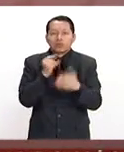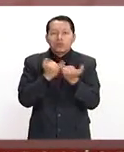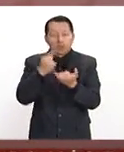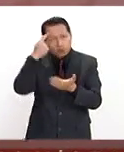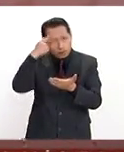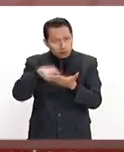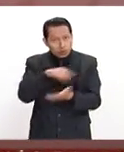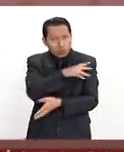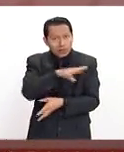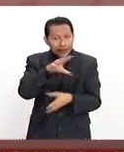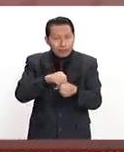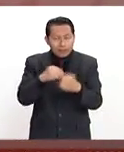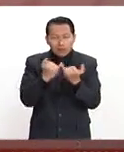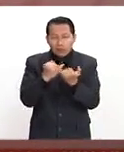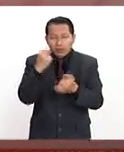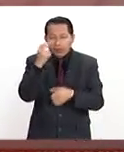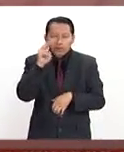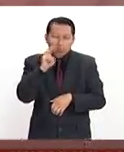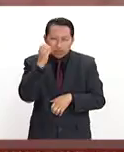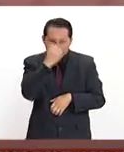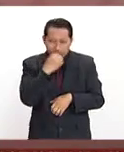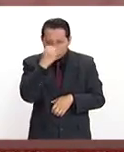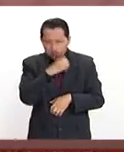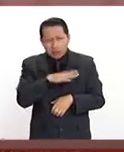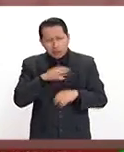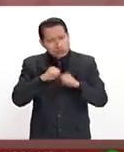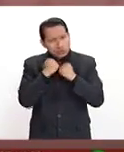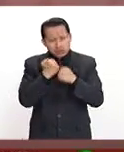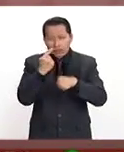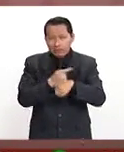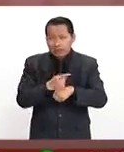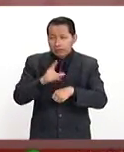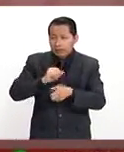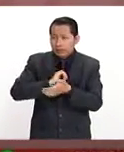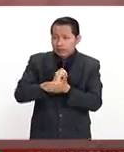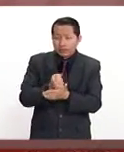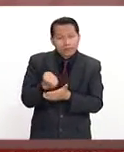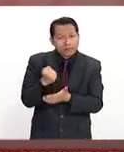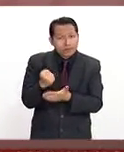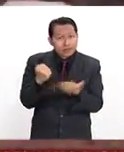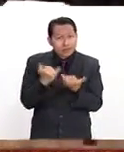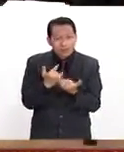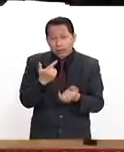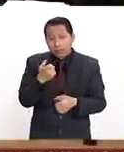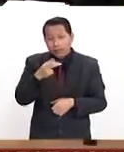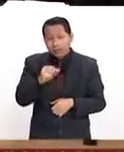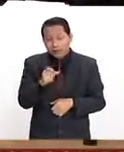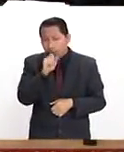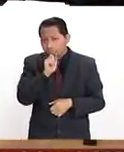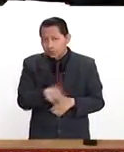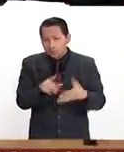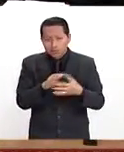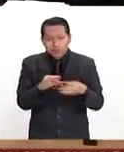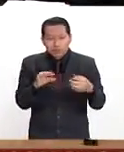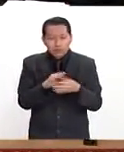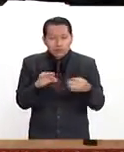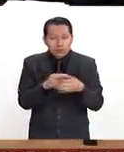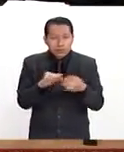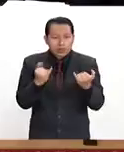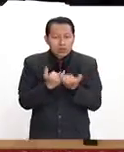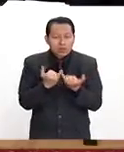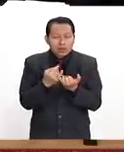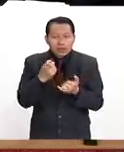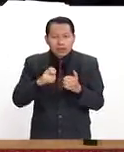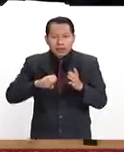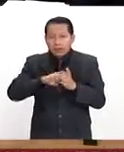que en general, siendo autocríticos, somos una sociedad que discrimina mucho y género no es la excepción, ¿no? Este